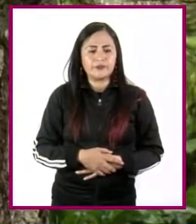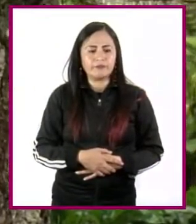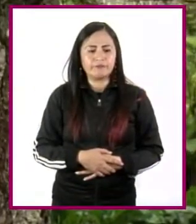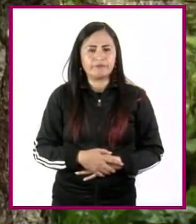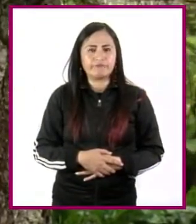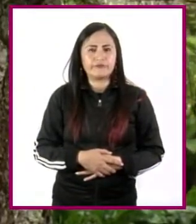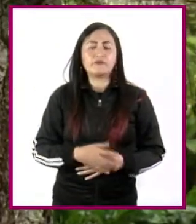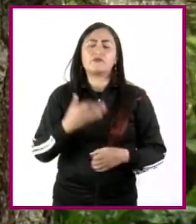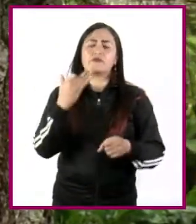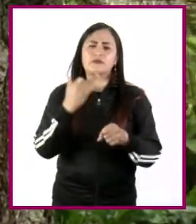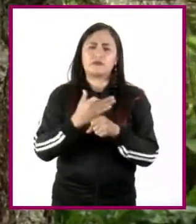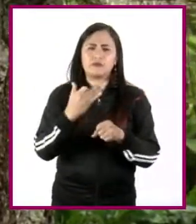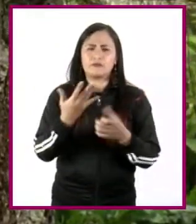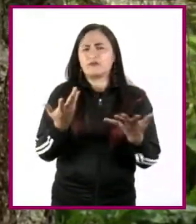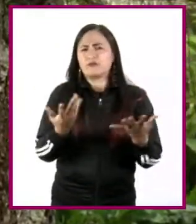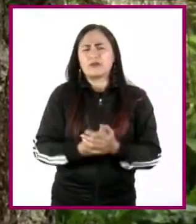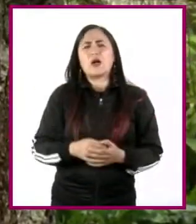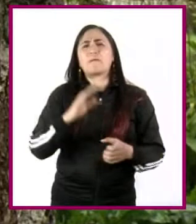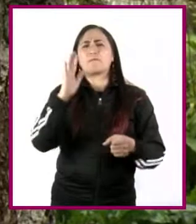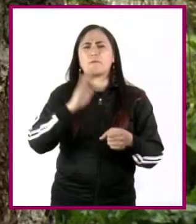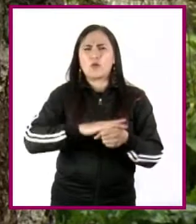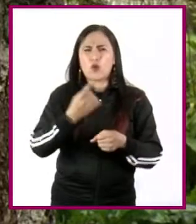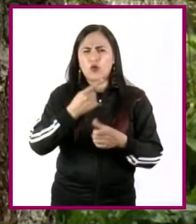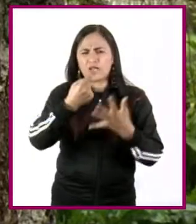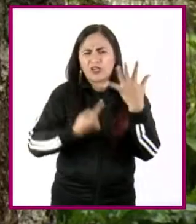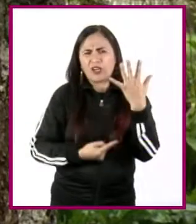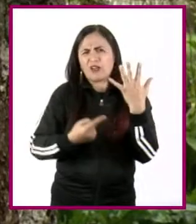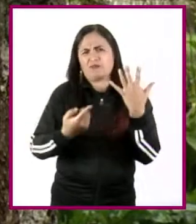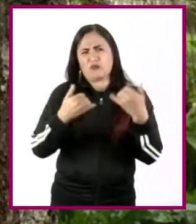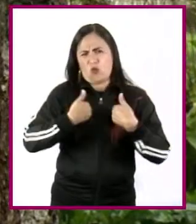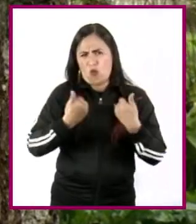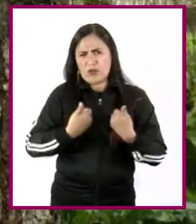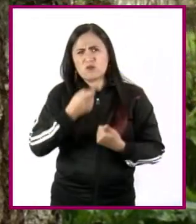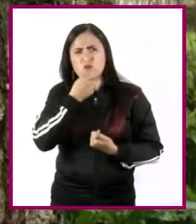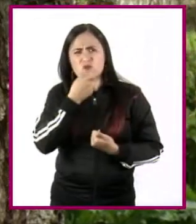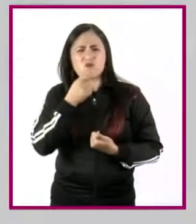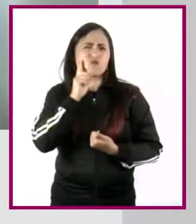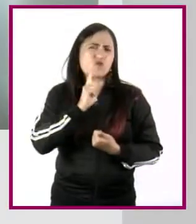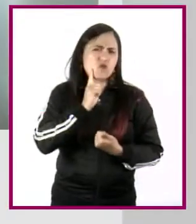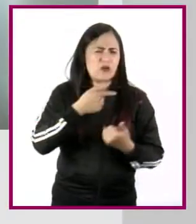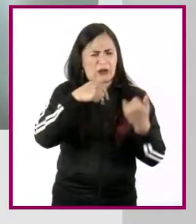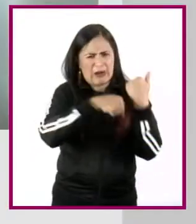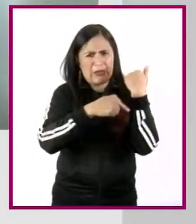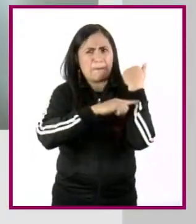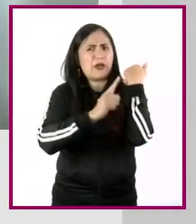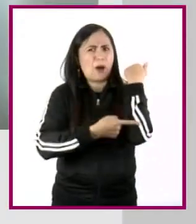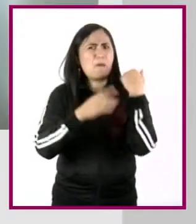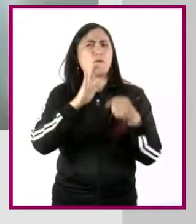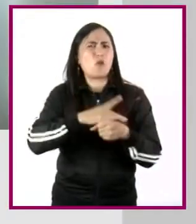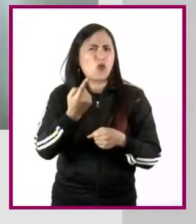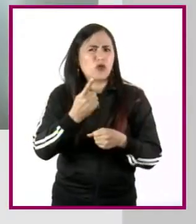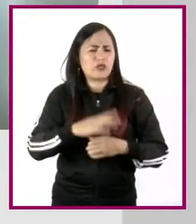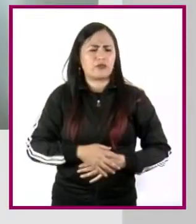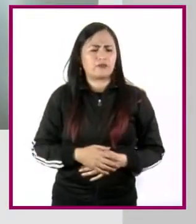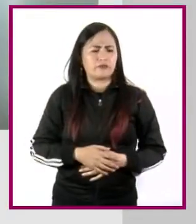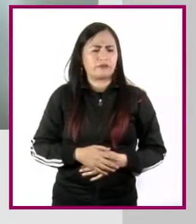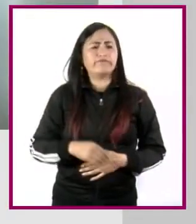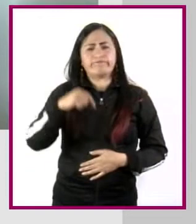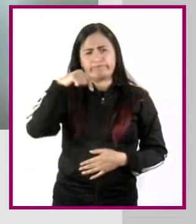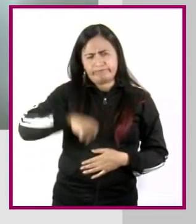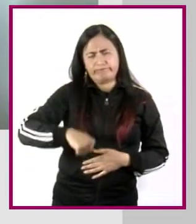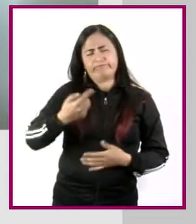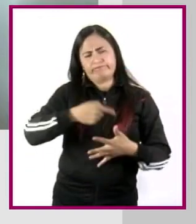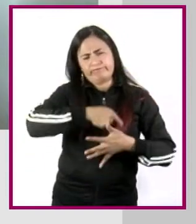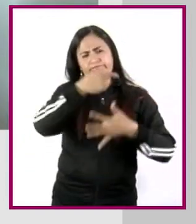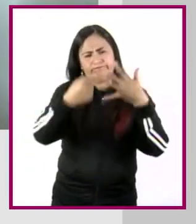¿Cuáles son las principales causales del embarazo en niñas y adolescentes? Desde el IGE consideramos que hay varias.